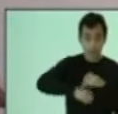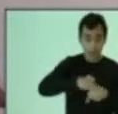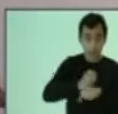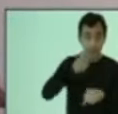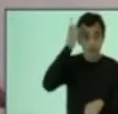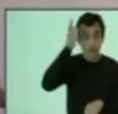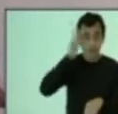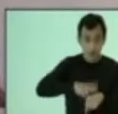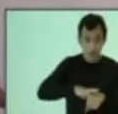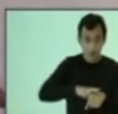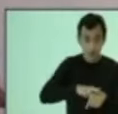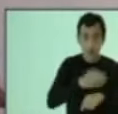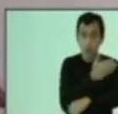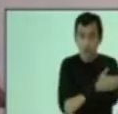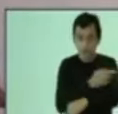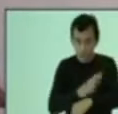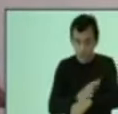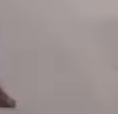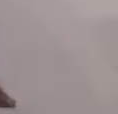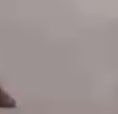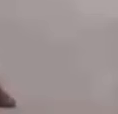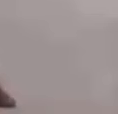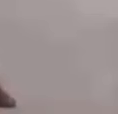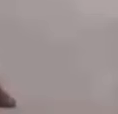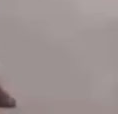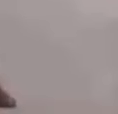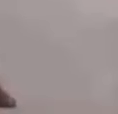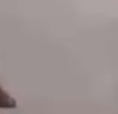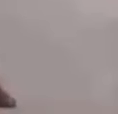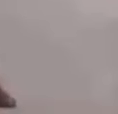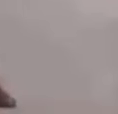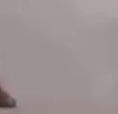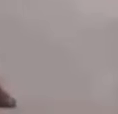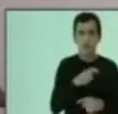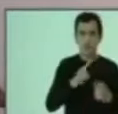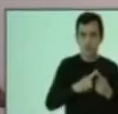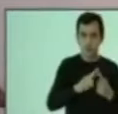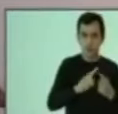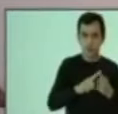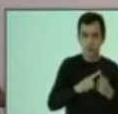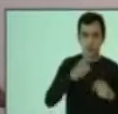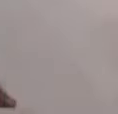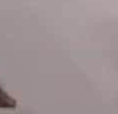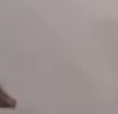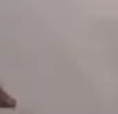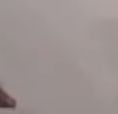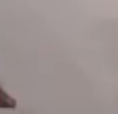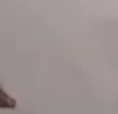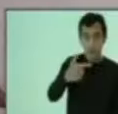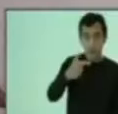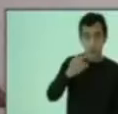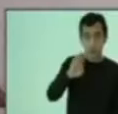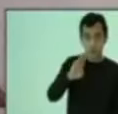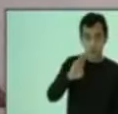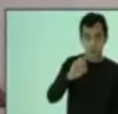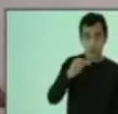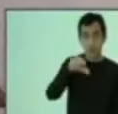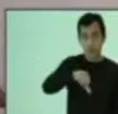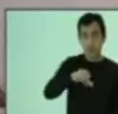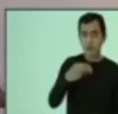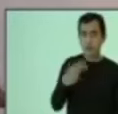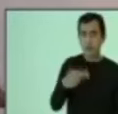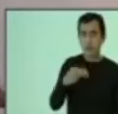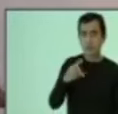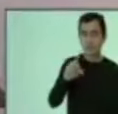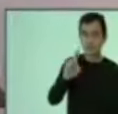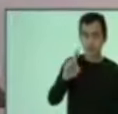zona. Fui funcionario estatal en dos sistemas educativos, que fue la Dirección General de Enseñanza Media, hoy se llama Dirección General